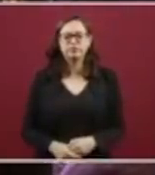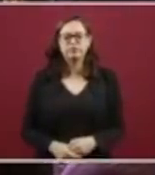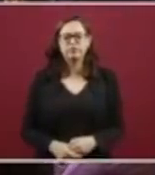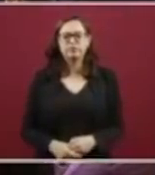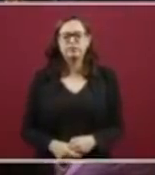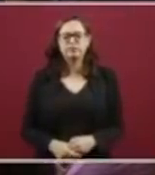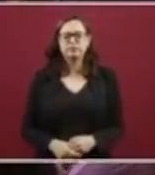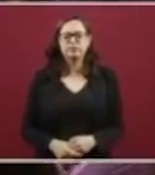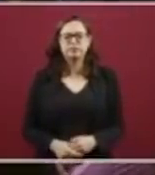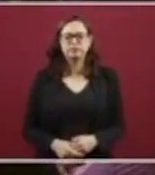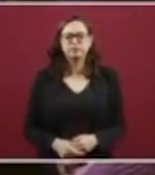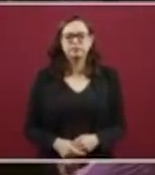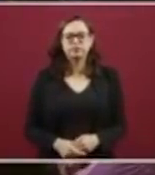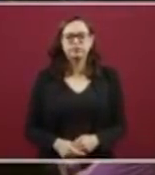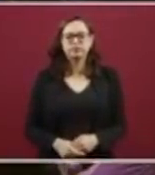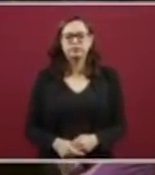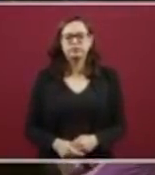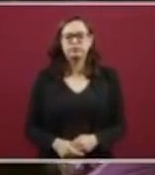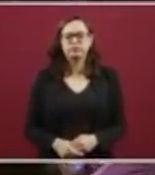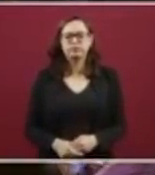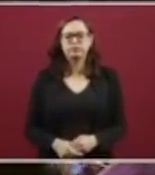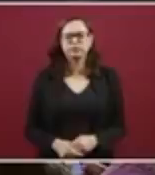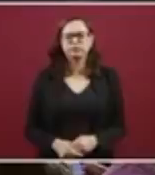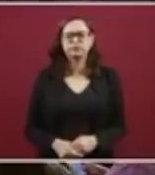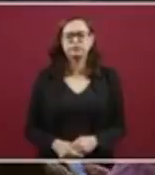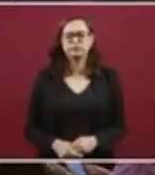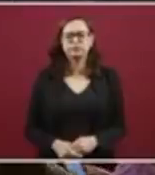Vamos a recurrir a